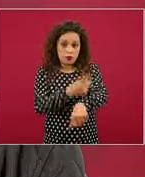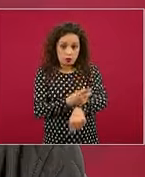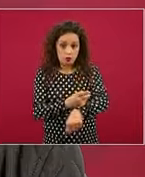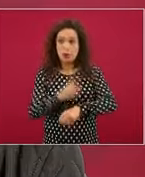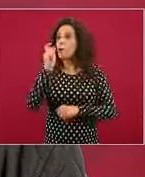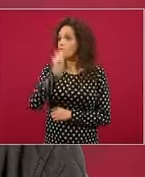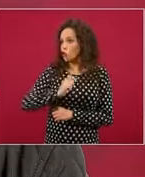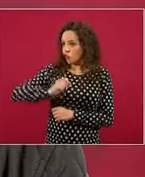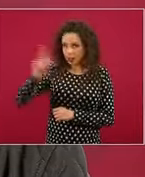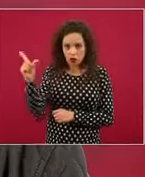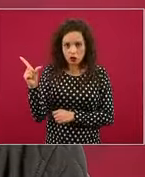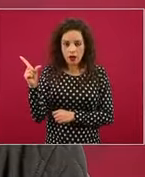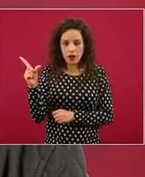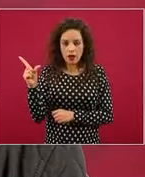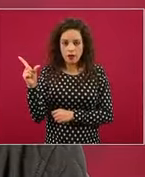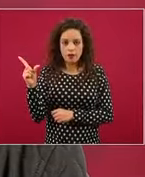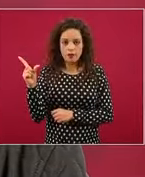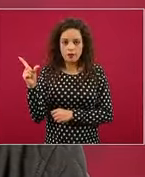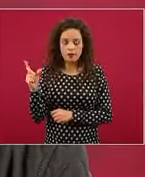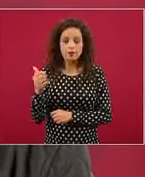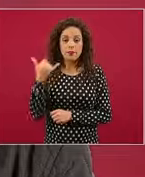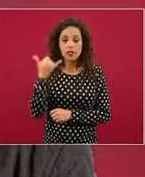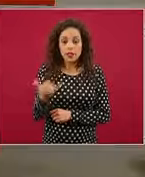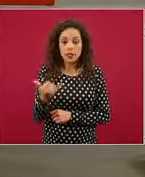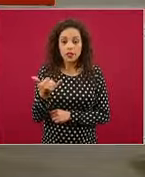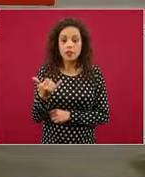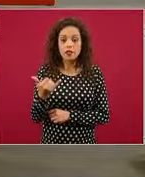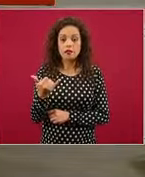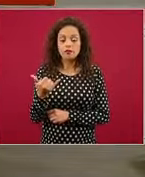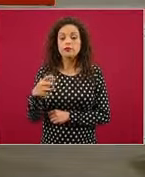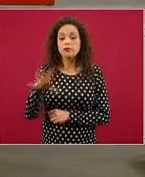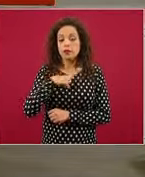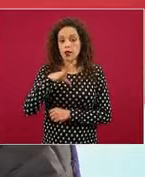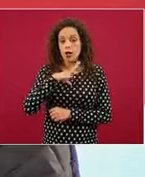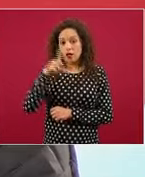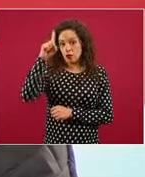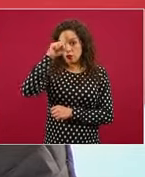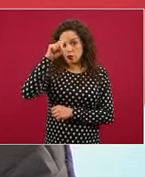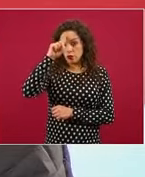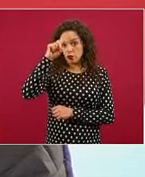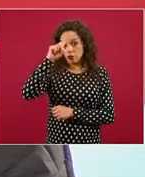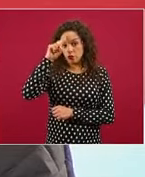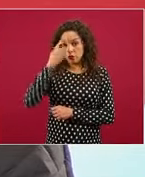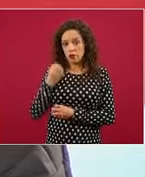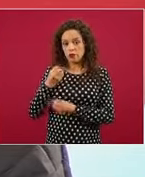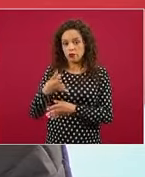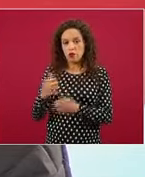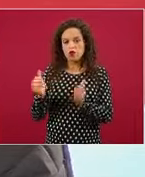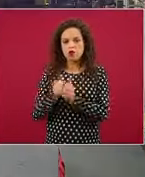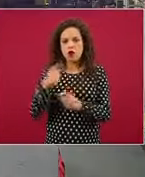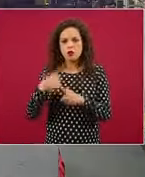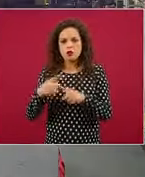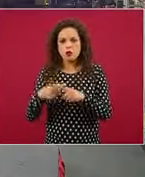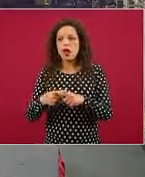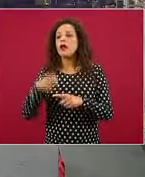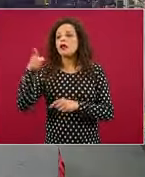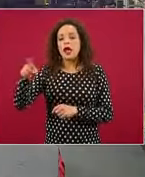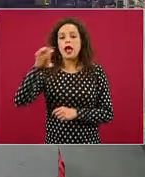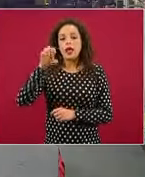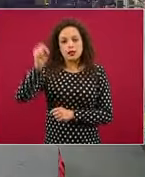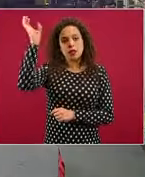profesionales y que se alleguen de la asesoría de personas que conocen